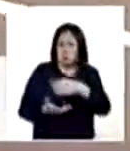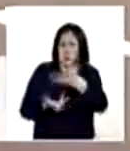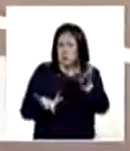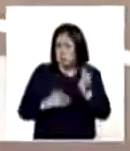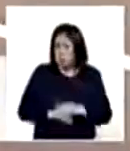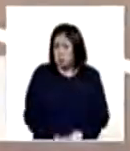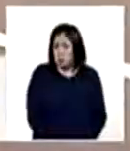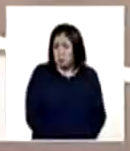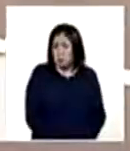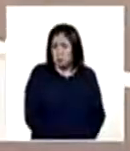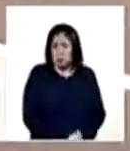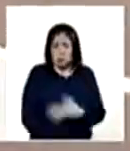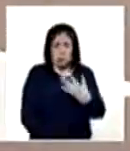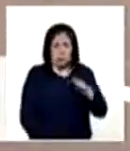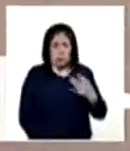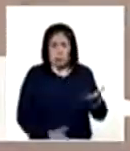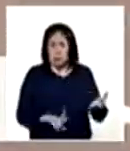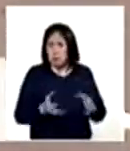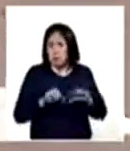tomado un carril.